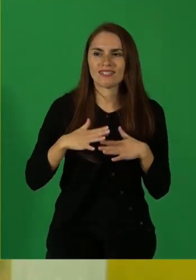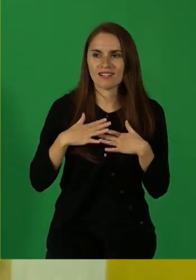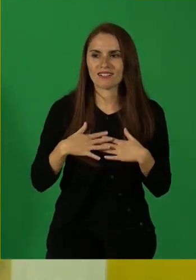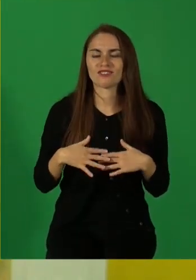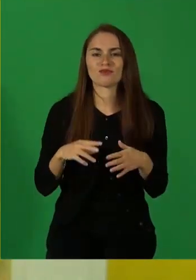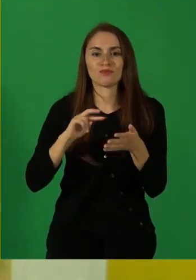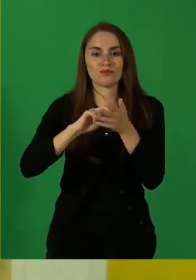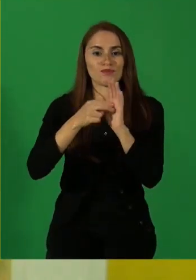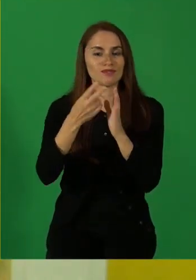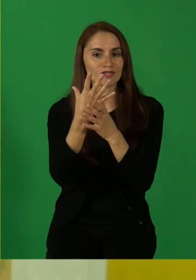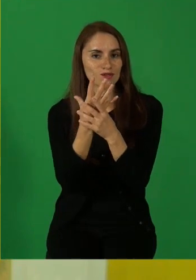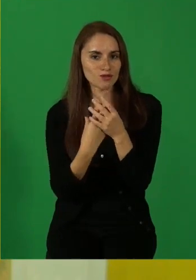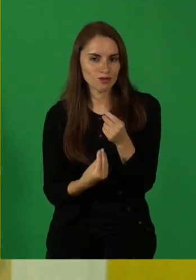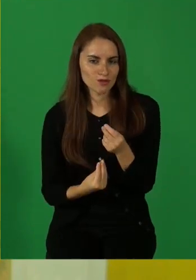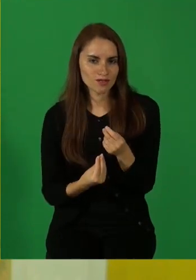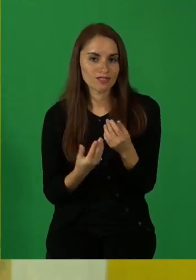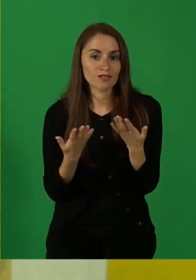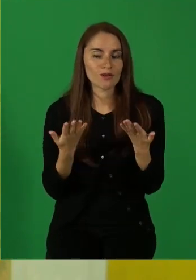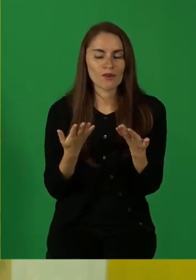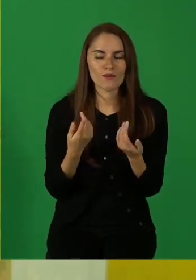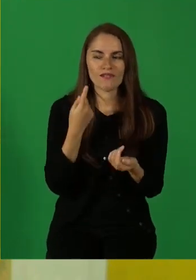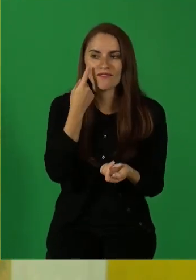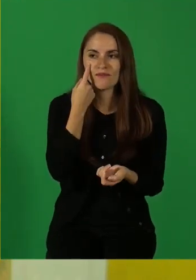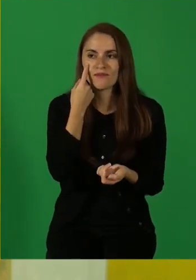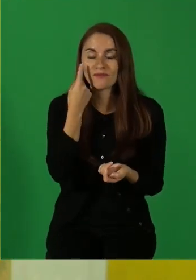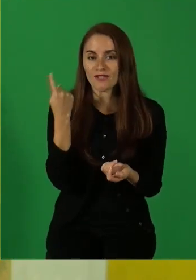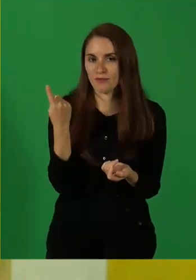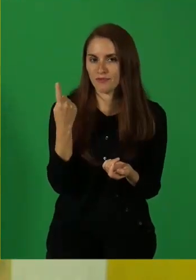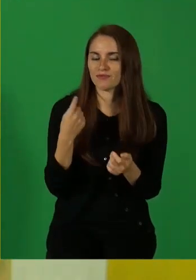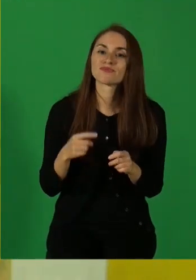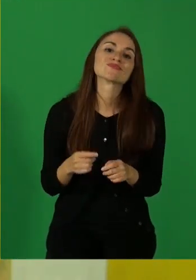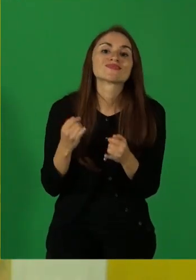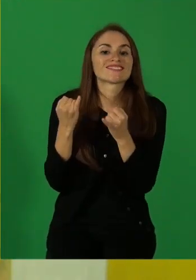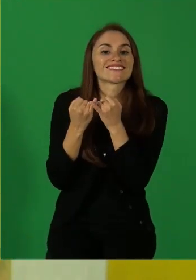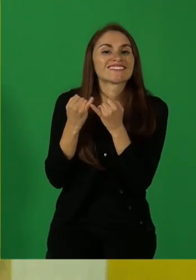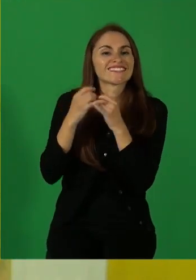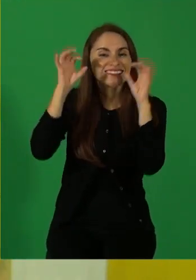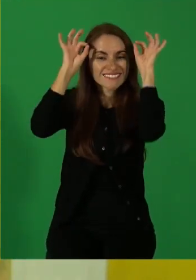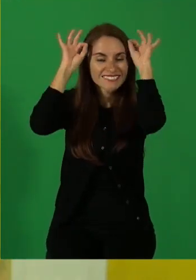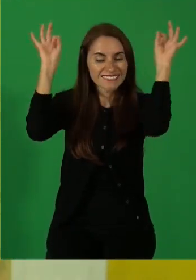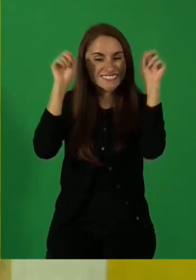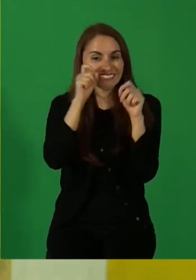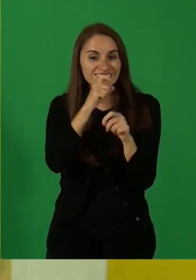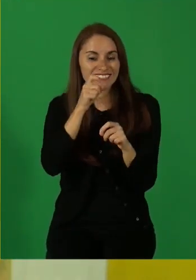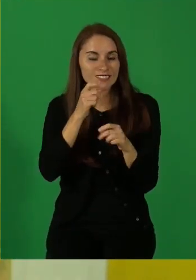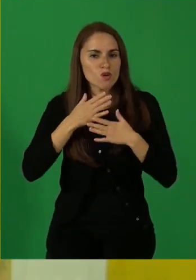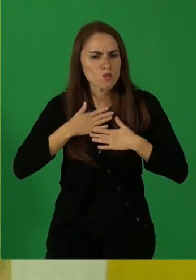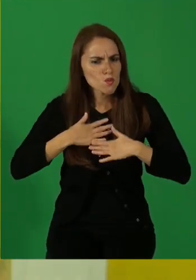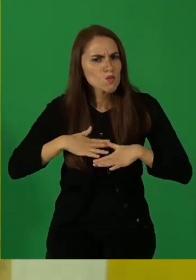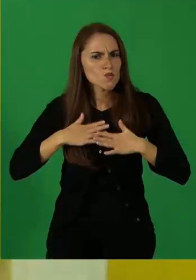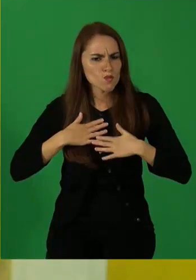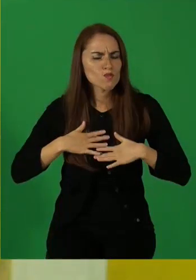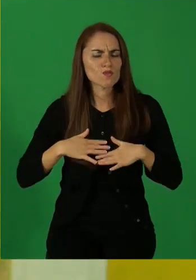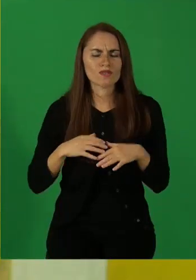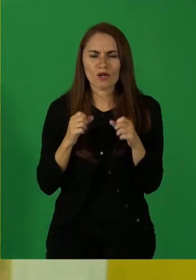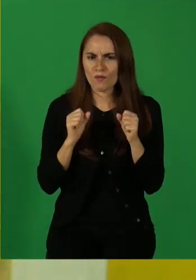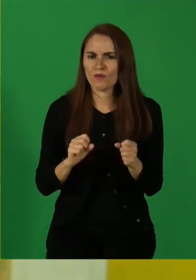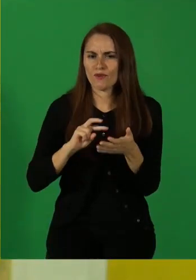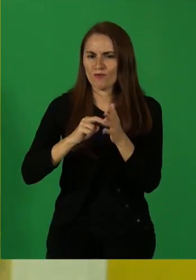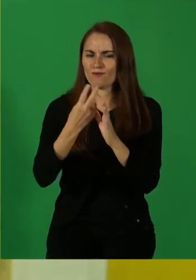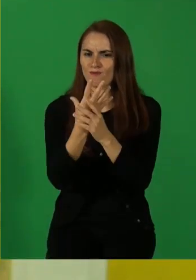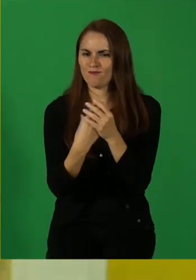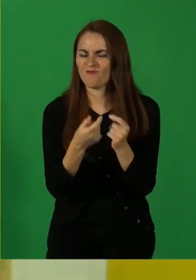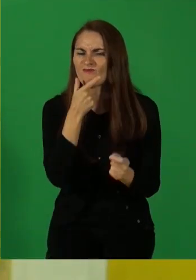todo solucionado, va a haber una forma. Y como dijo nuestro amigo el Chapulín Colorado, que no pande el cúnico porque esto es muy fácil.